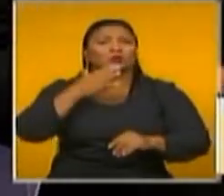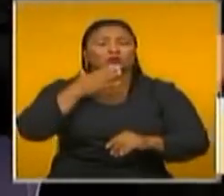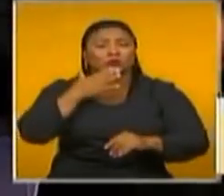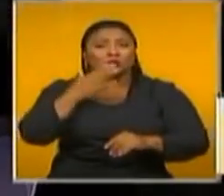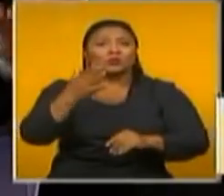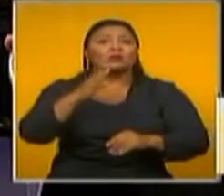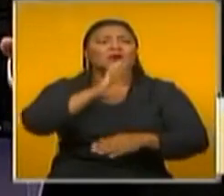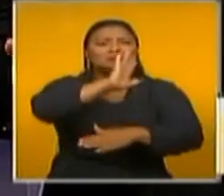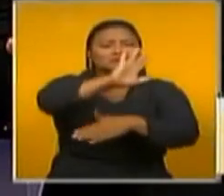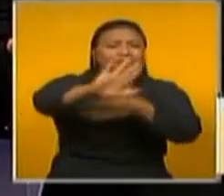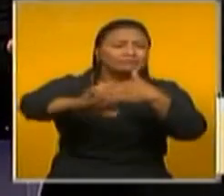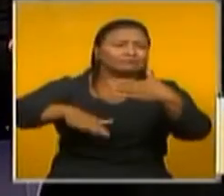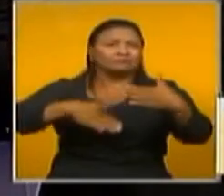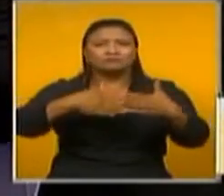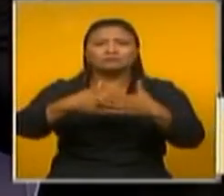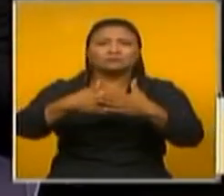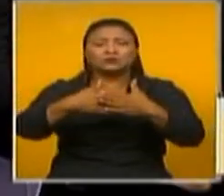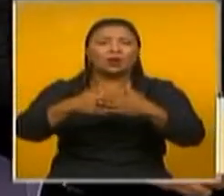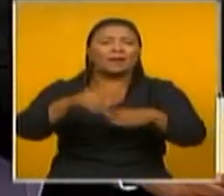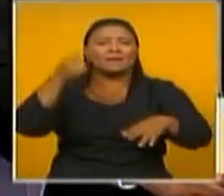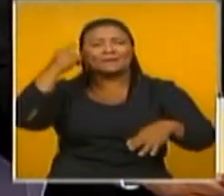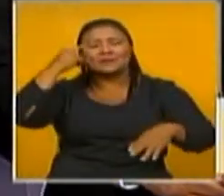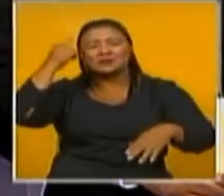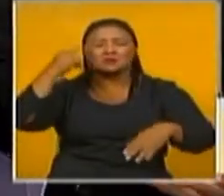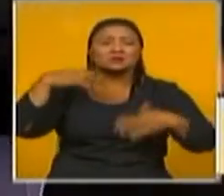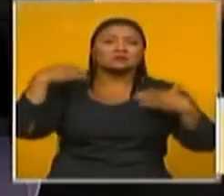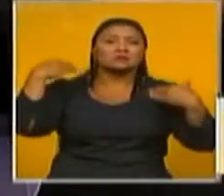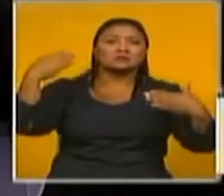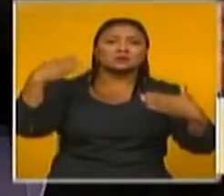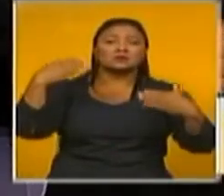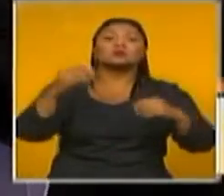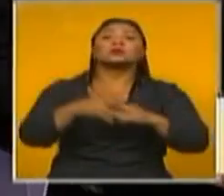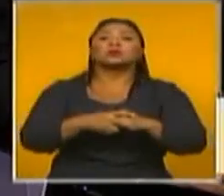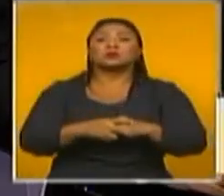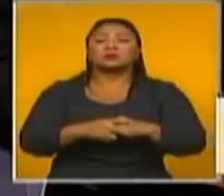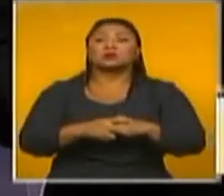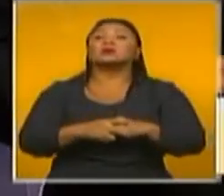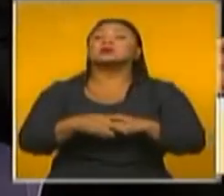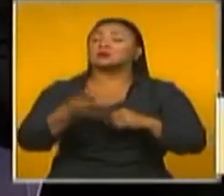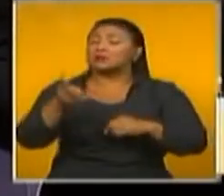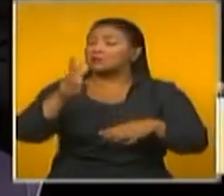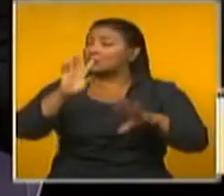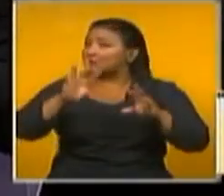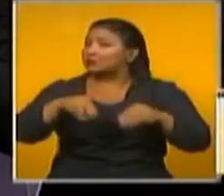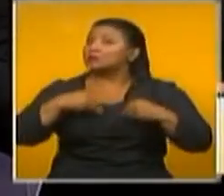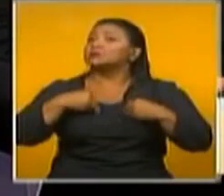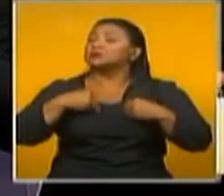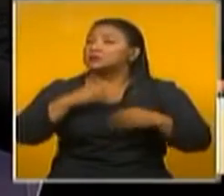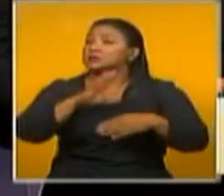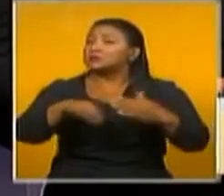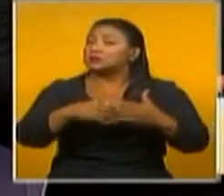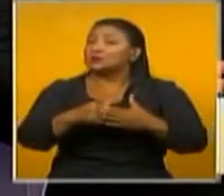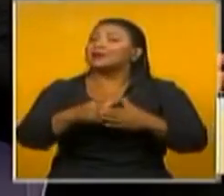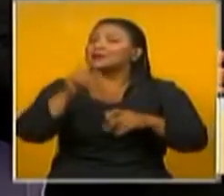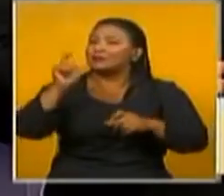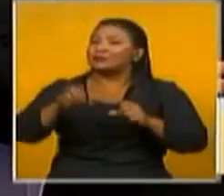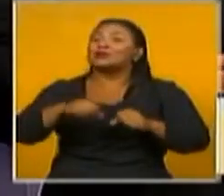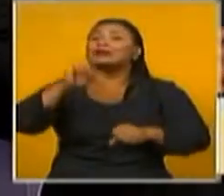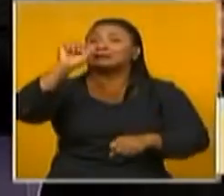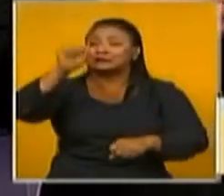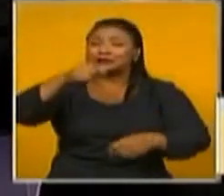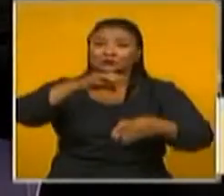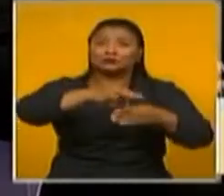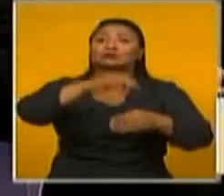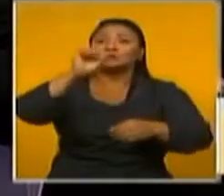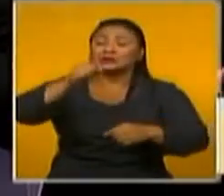cabida a todas las corrientes del pensamiento político y permitiremos que los actores a favor del sí y aquellos que